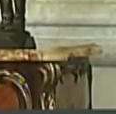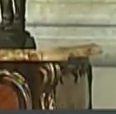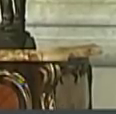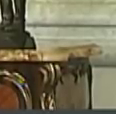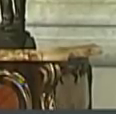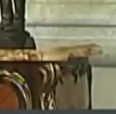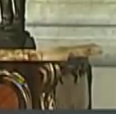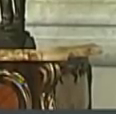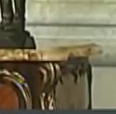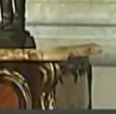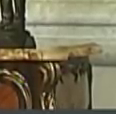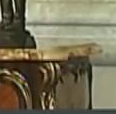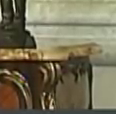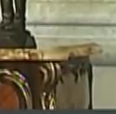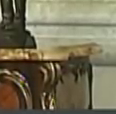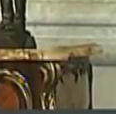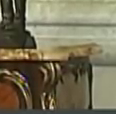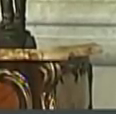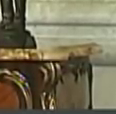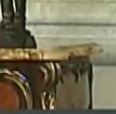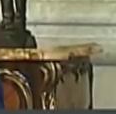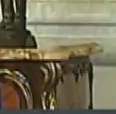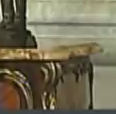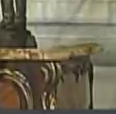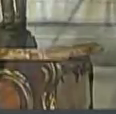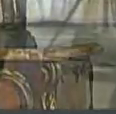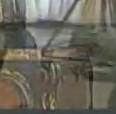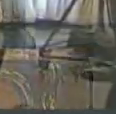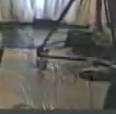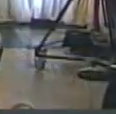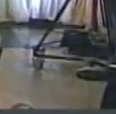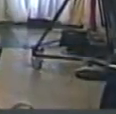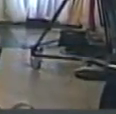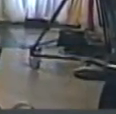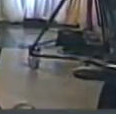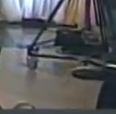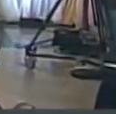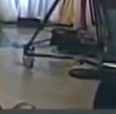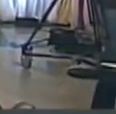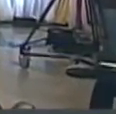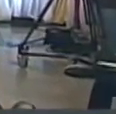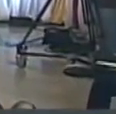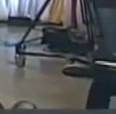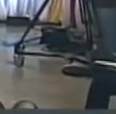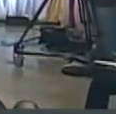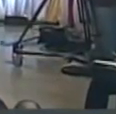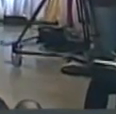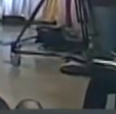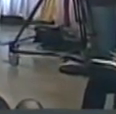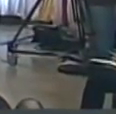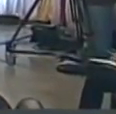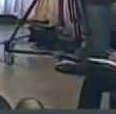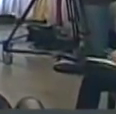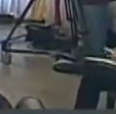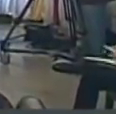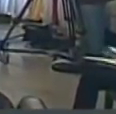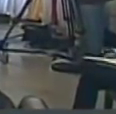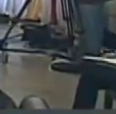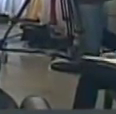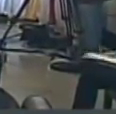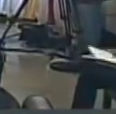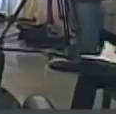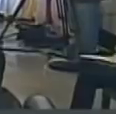15 años y una tarde como esta del 25 de julio tocaron a la puerta de la casa